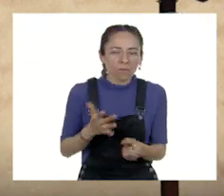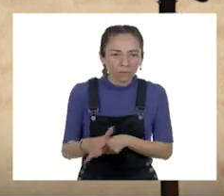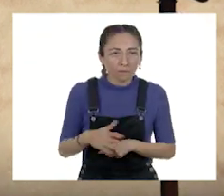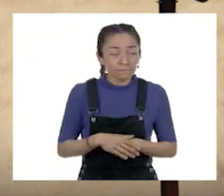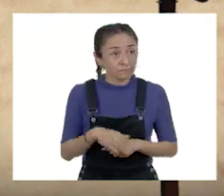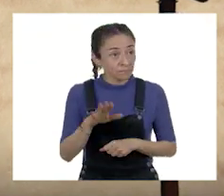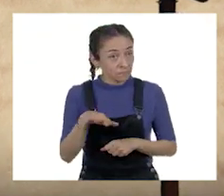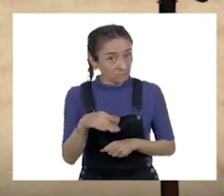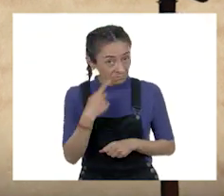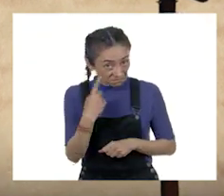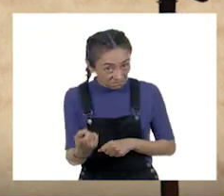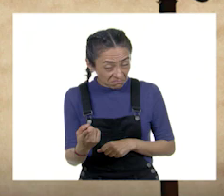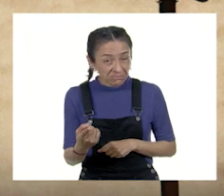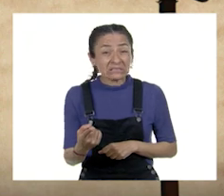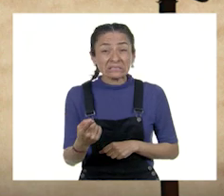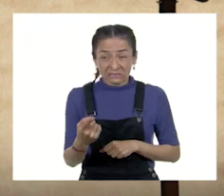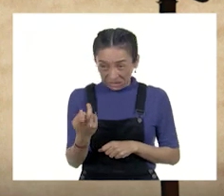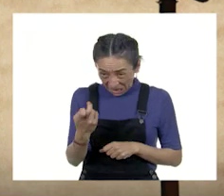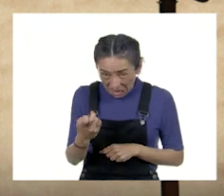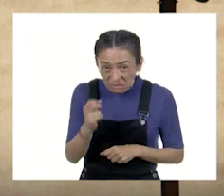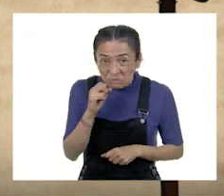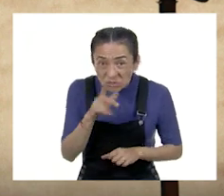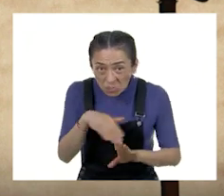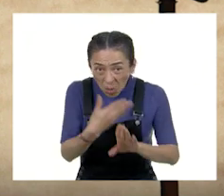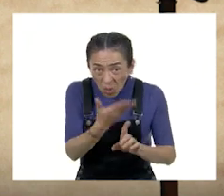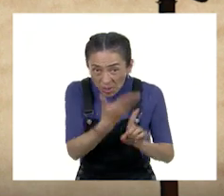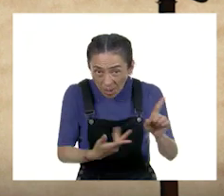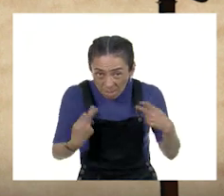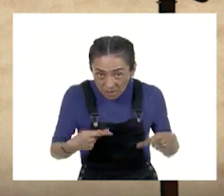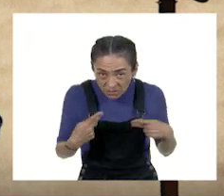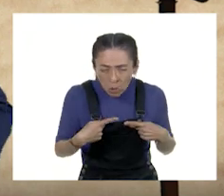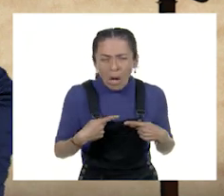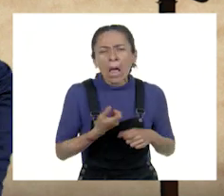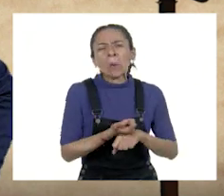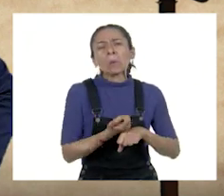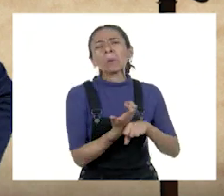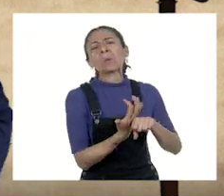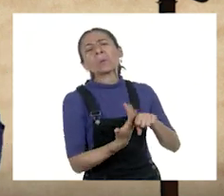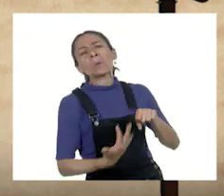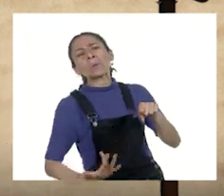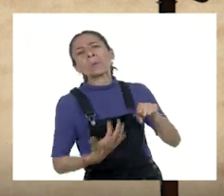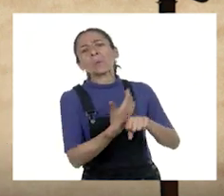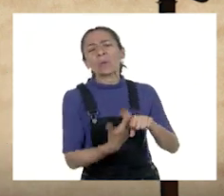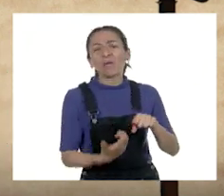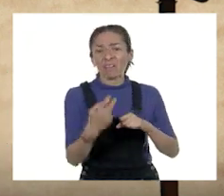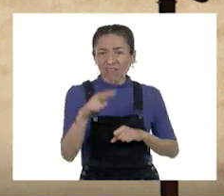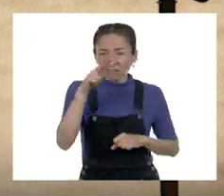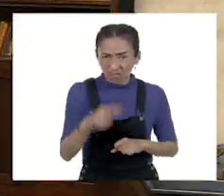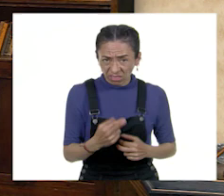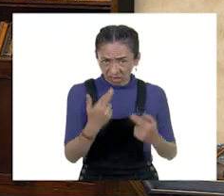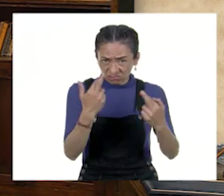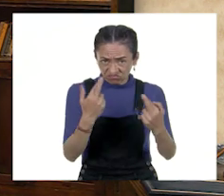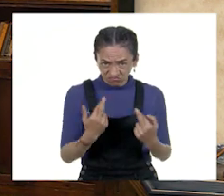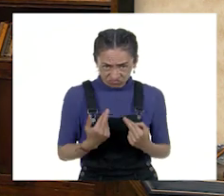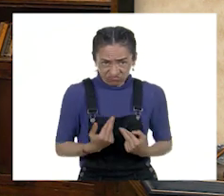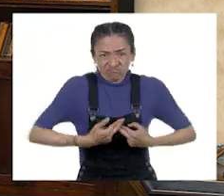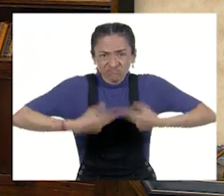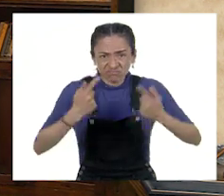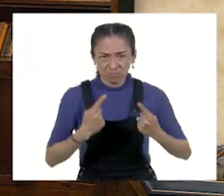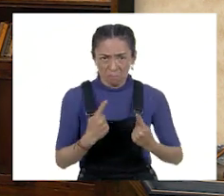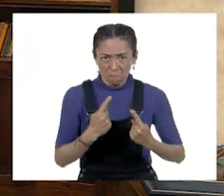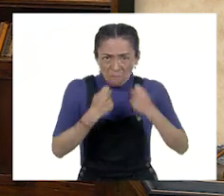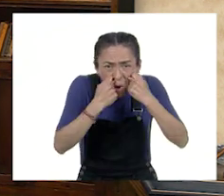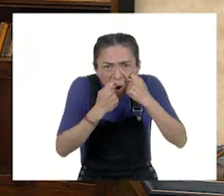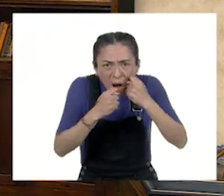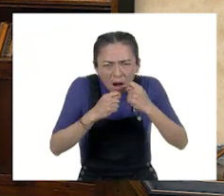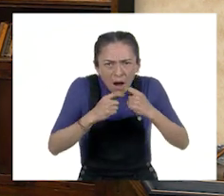hombre, sale un brote de sangre. Cuando se hiere la verdad, brota un chorro de luz.